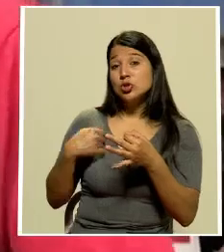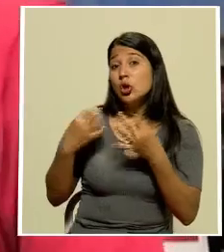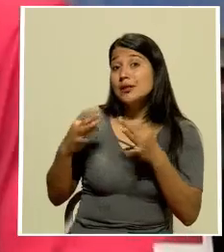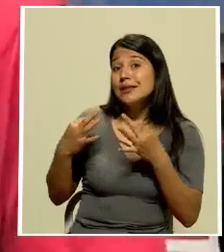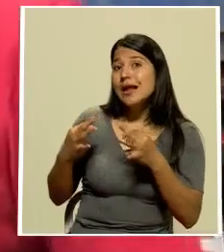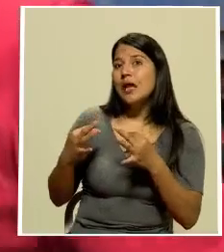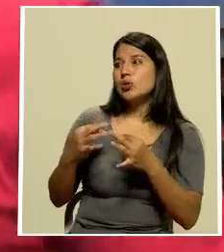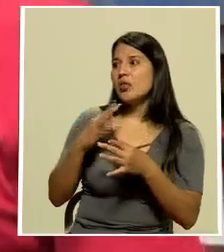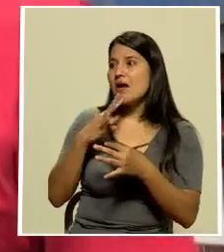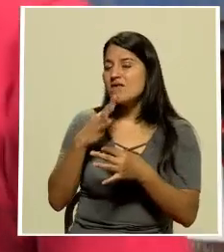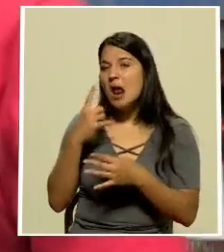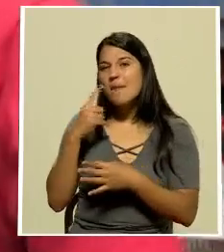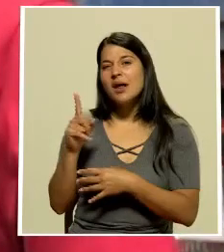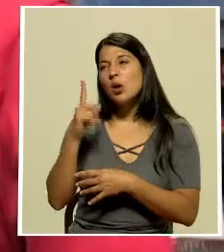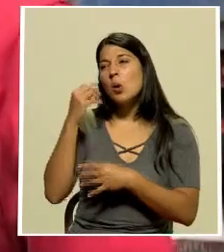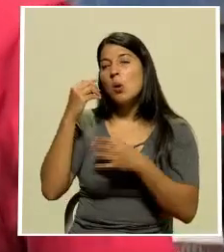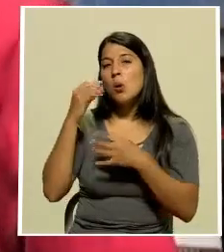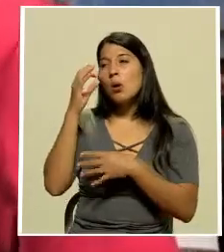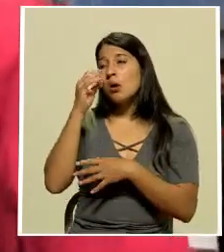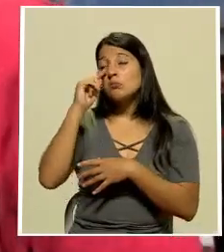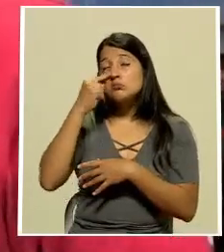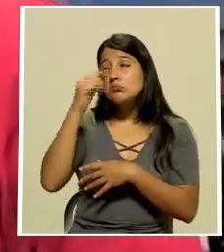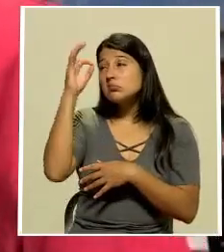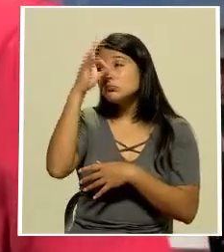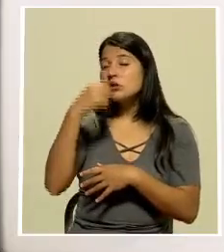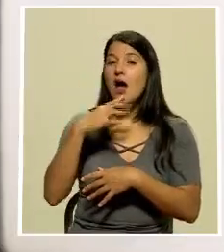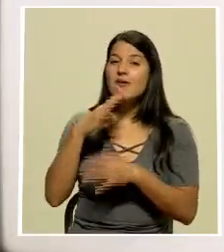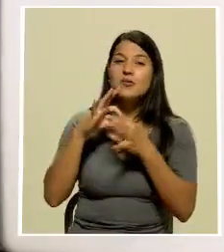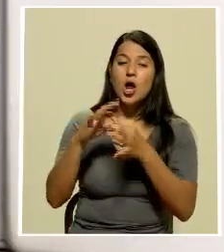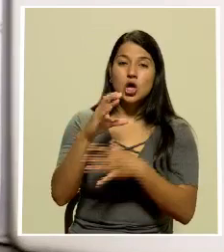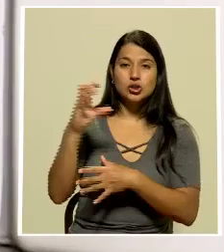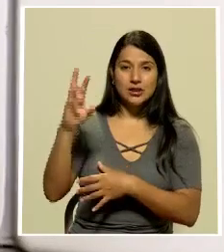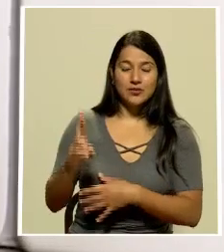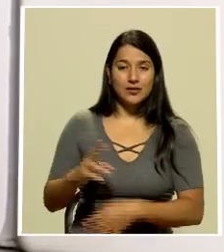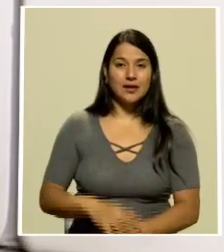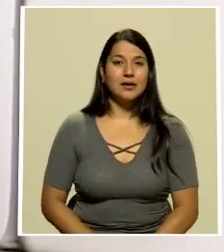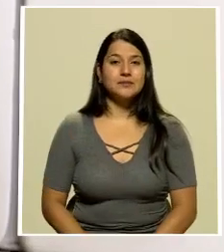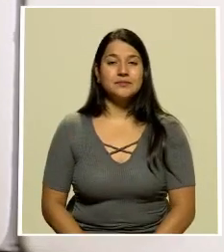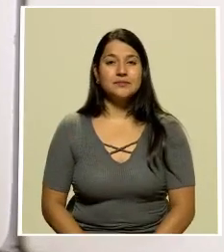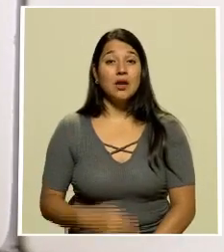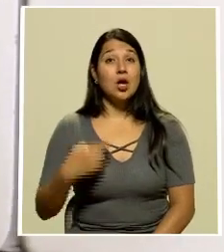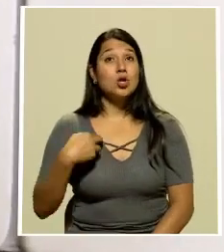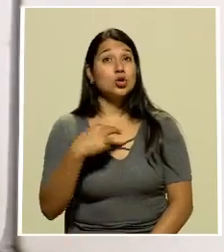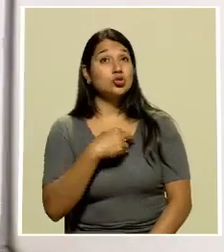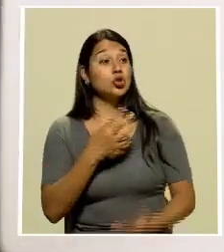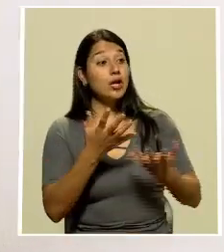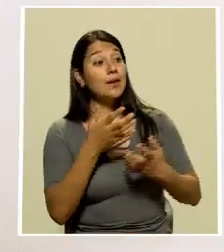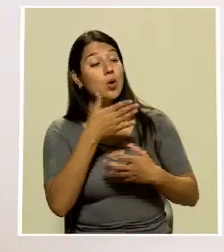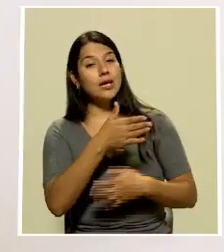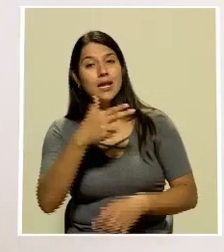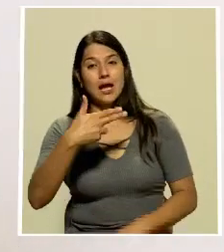para que no se me aburra ni nada. Ahí hablamos de cosas de Costa Rica y todo. Y ahorita, digamos, aquí hay Chomes, a la entrada de